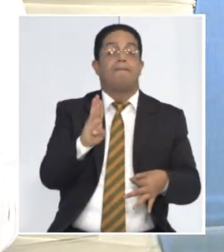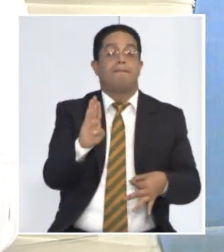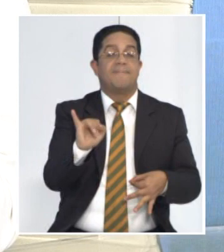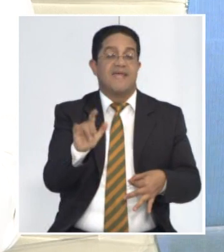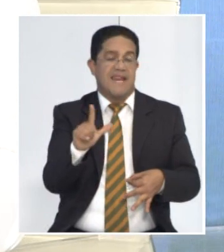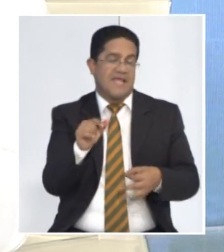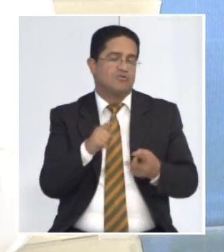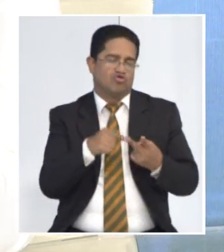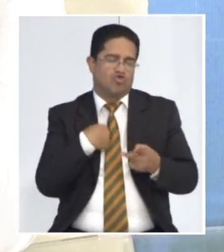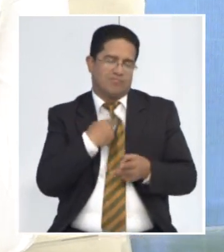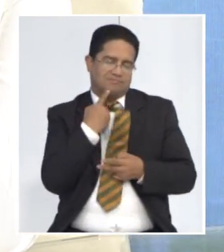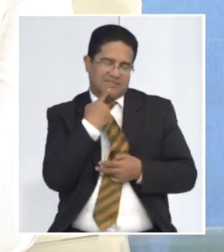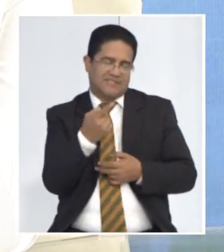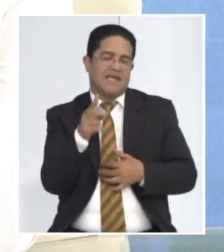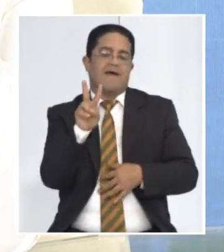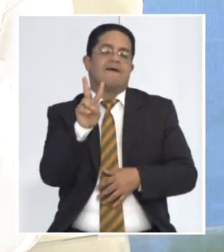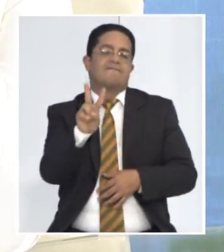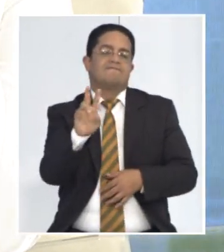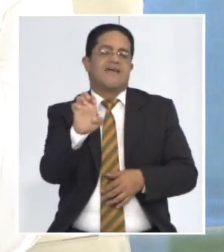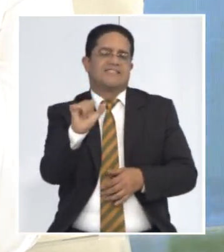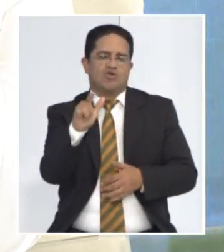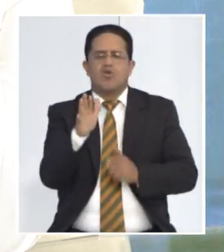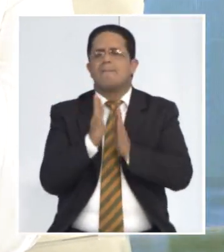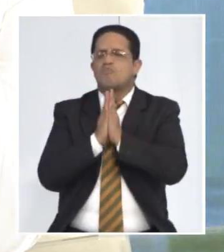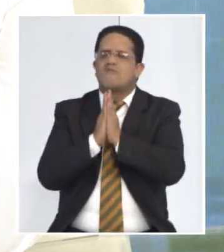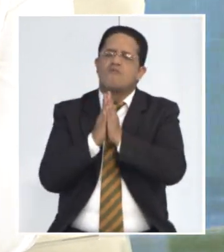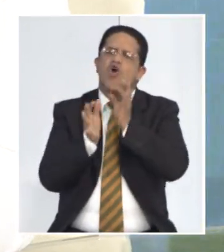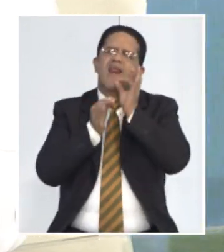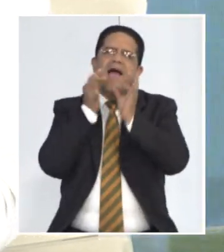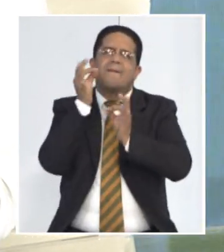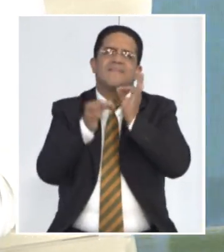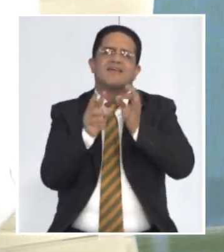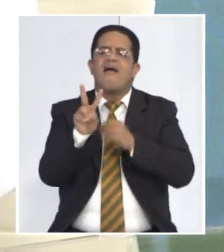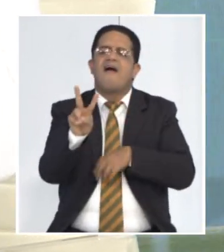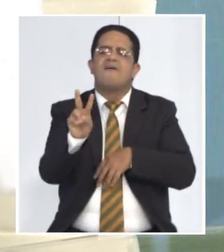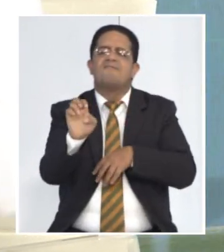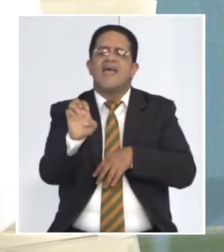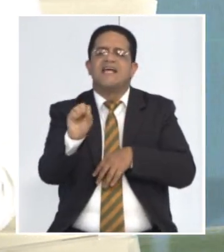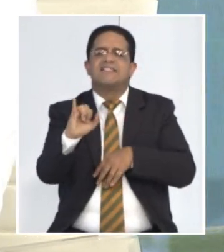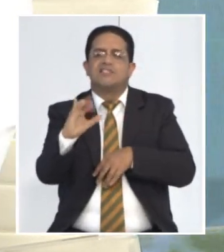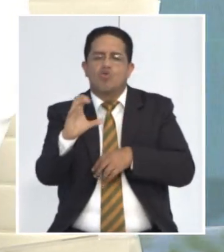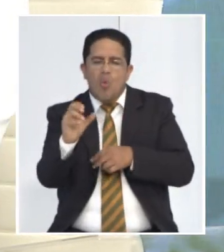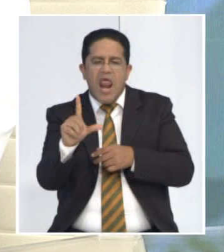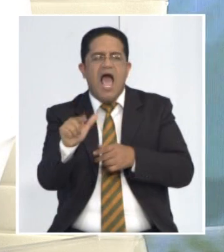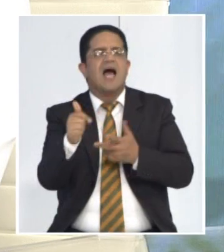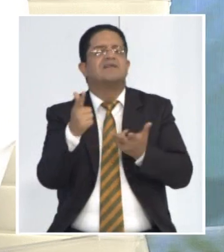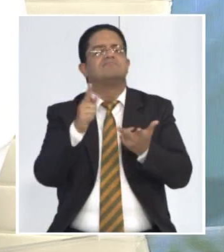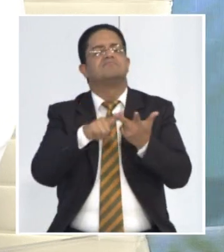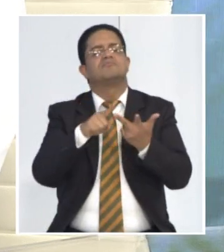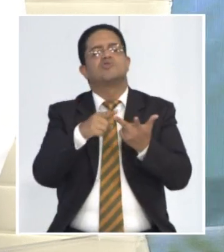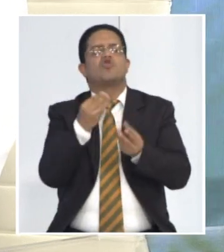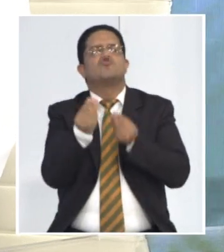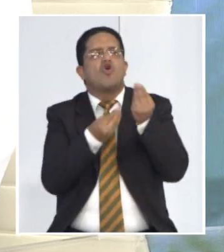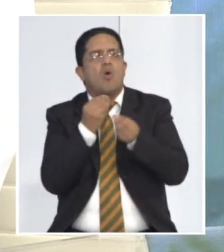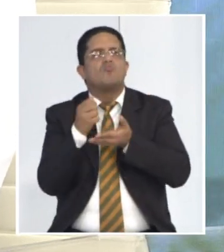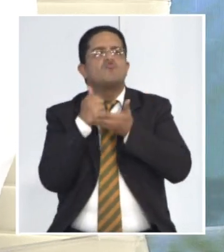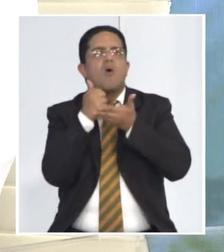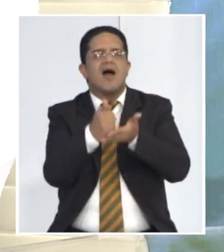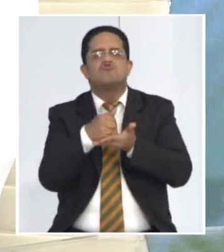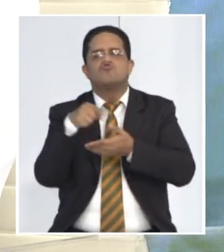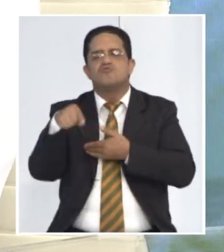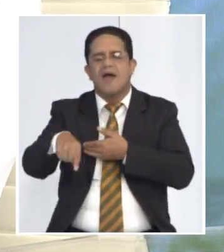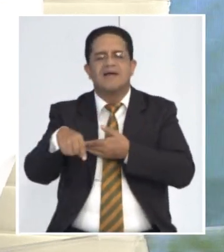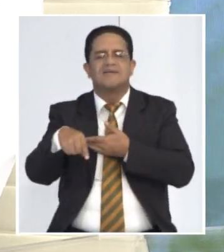la vesícula, pero explíquenos un poco, además de la vesícula, dónde puede contribuir y favorecer este